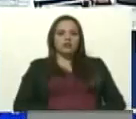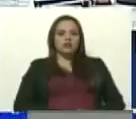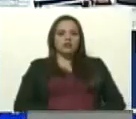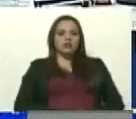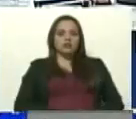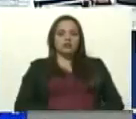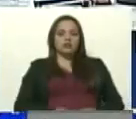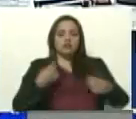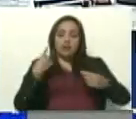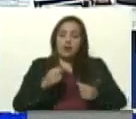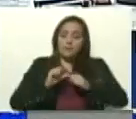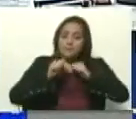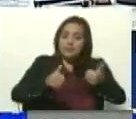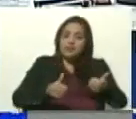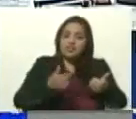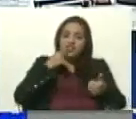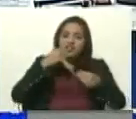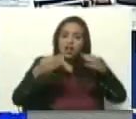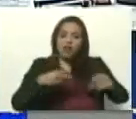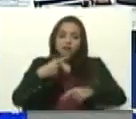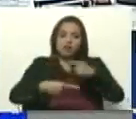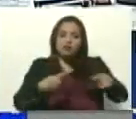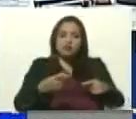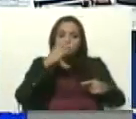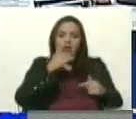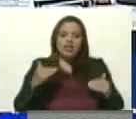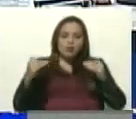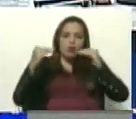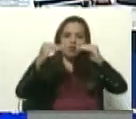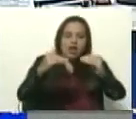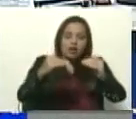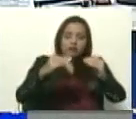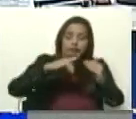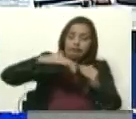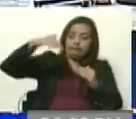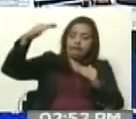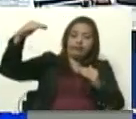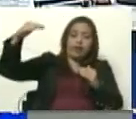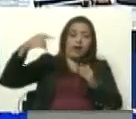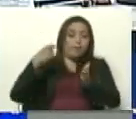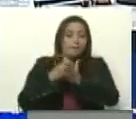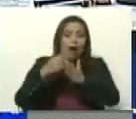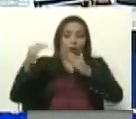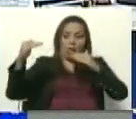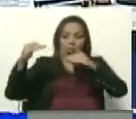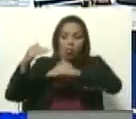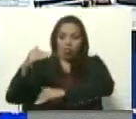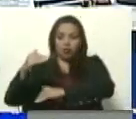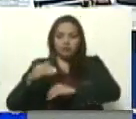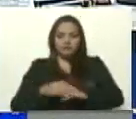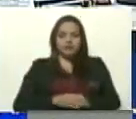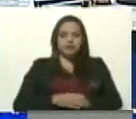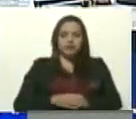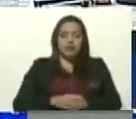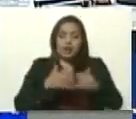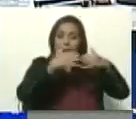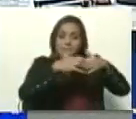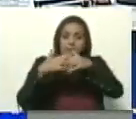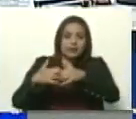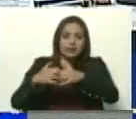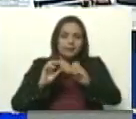verdadero proceso de desigualdad y de cómo los sectores del capital empezaron a apropiarse